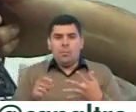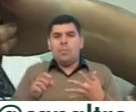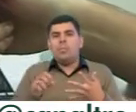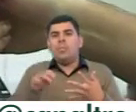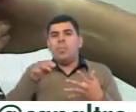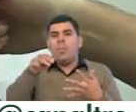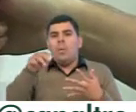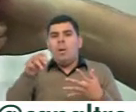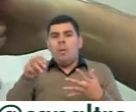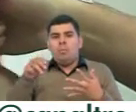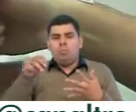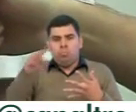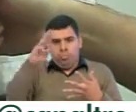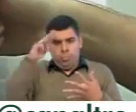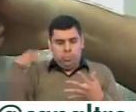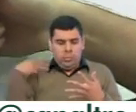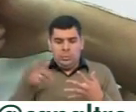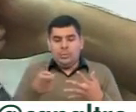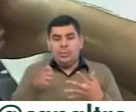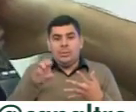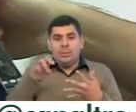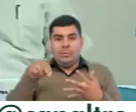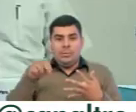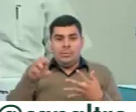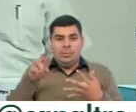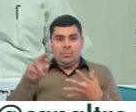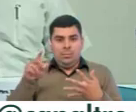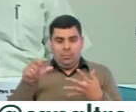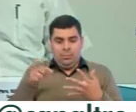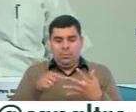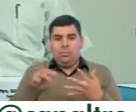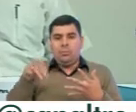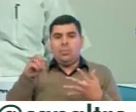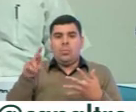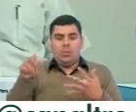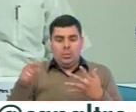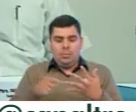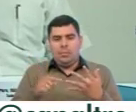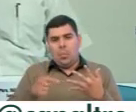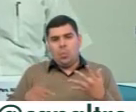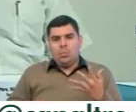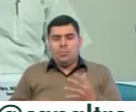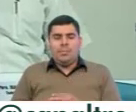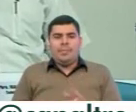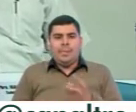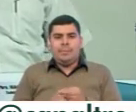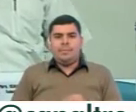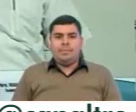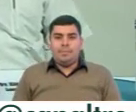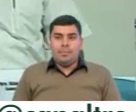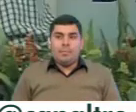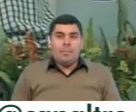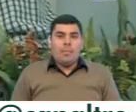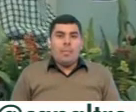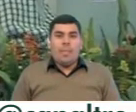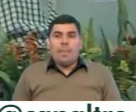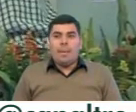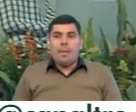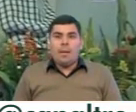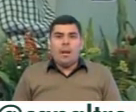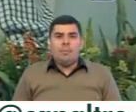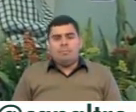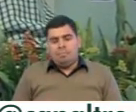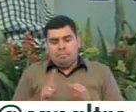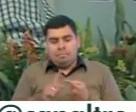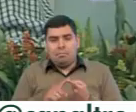y posiblemente Gonzalo Restrepo, que está por confirmar. Tenemos 3 canales para recoger preguntas. En un